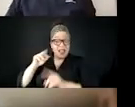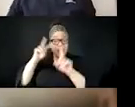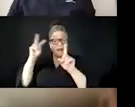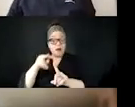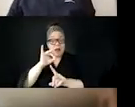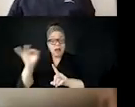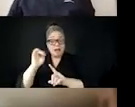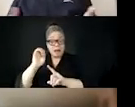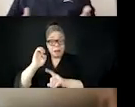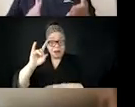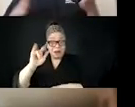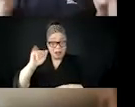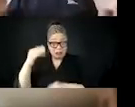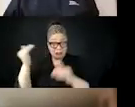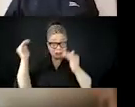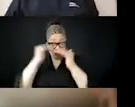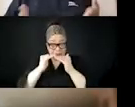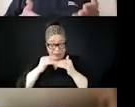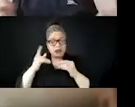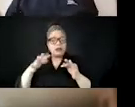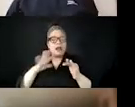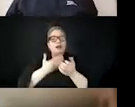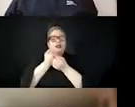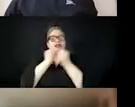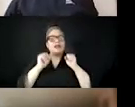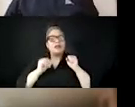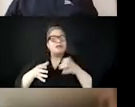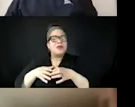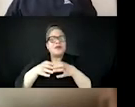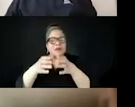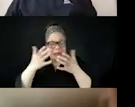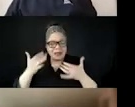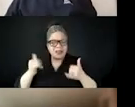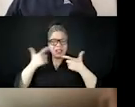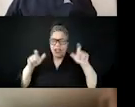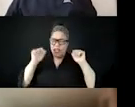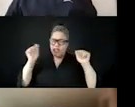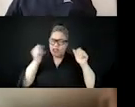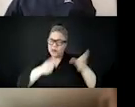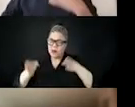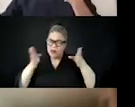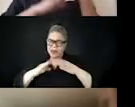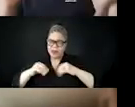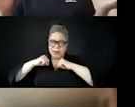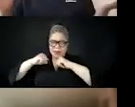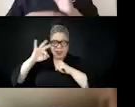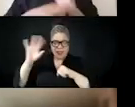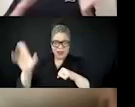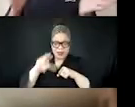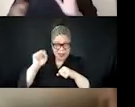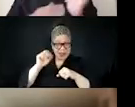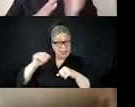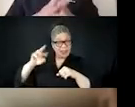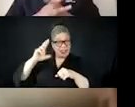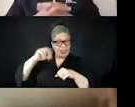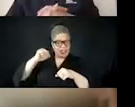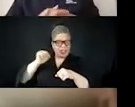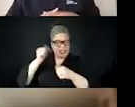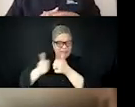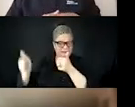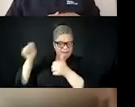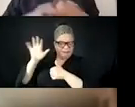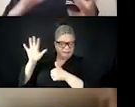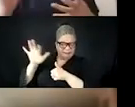movimientos por la libertad son la mayor defensa organizada contra el camino de eeuu así el autoritarismo